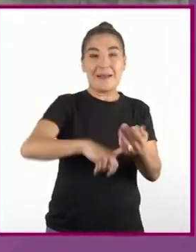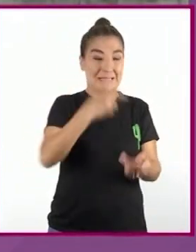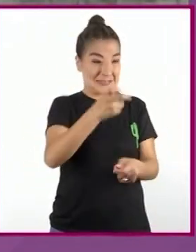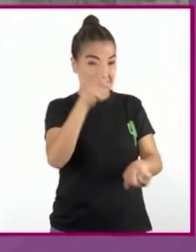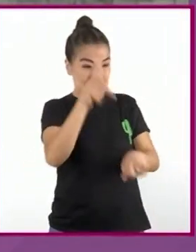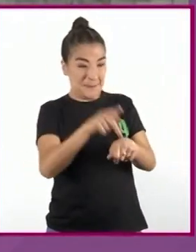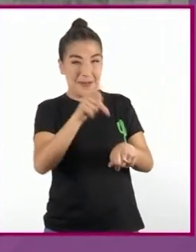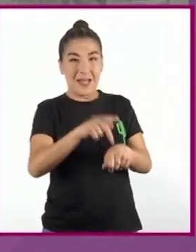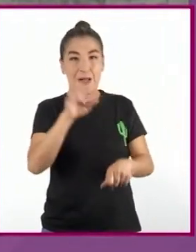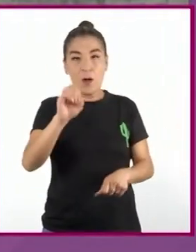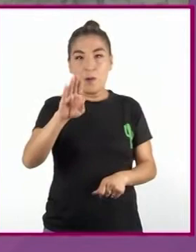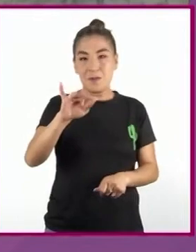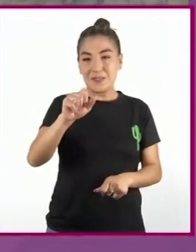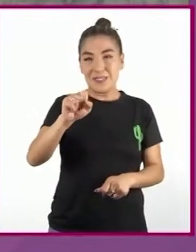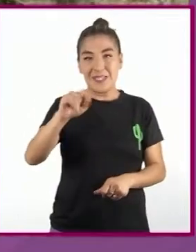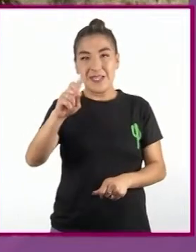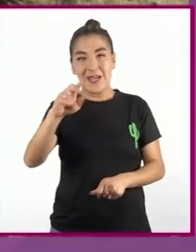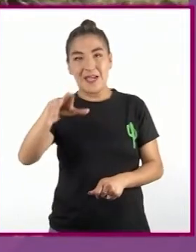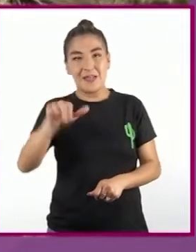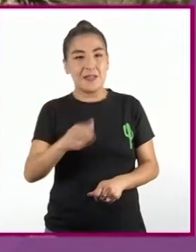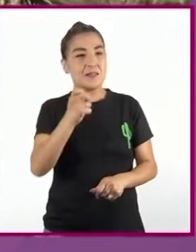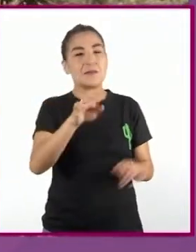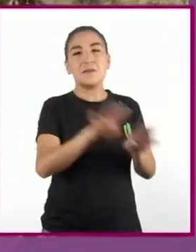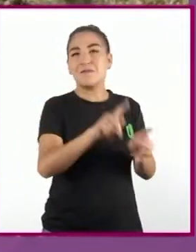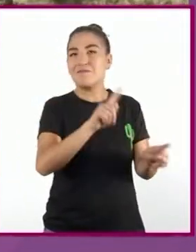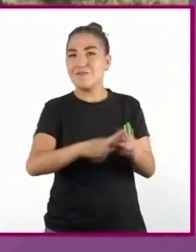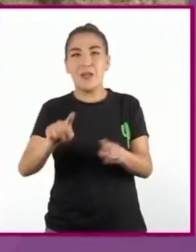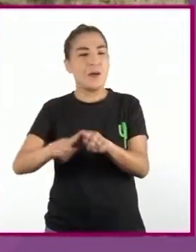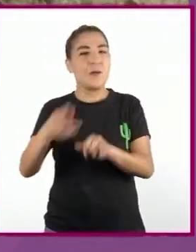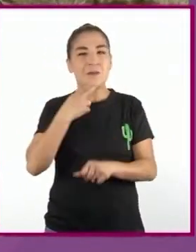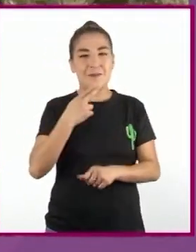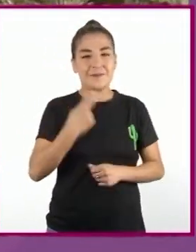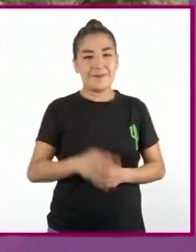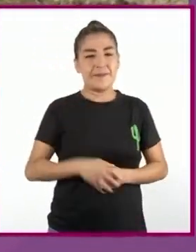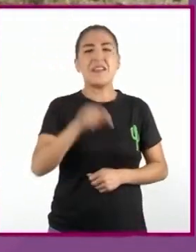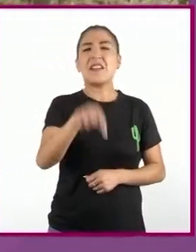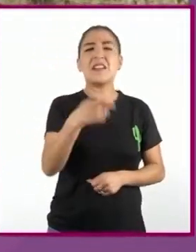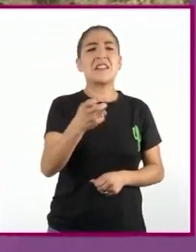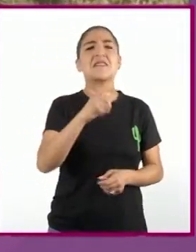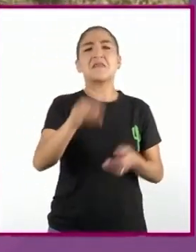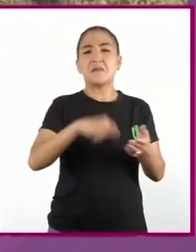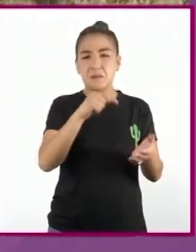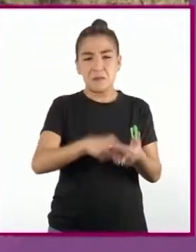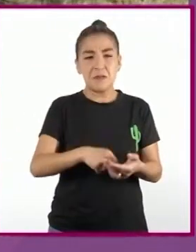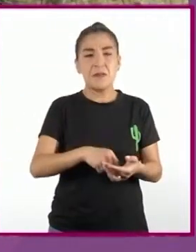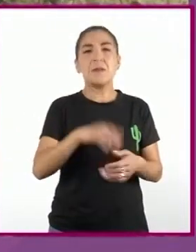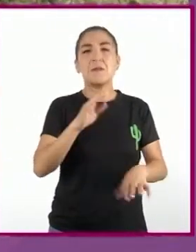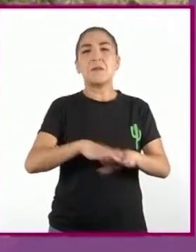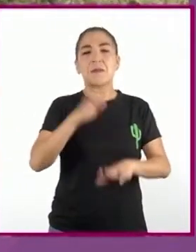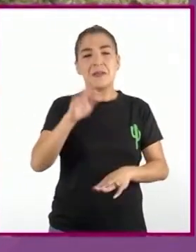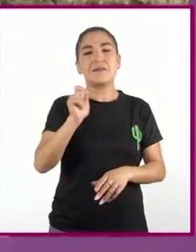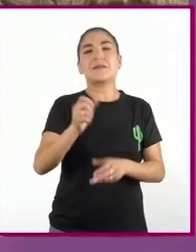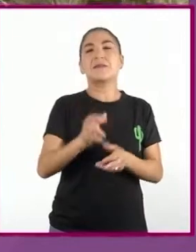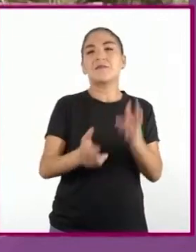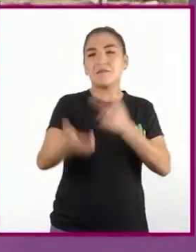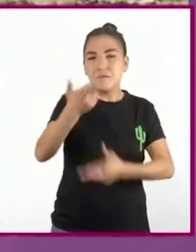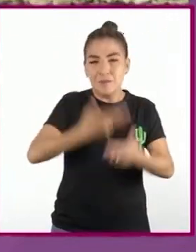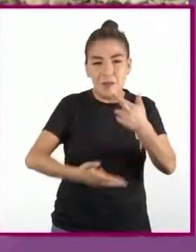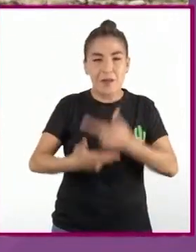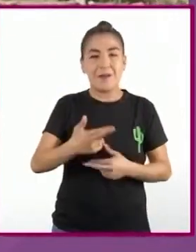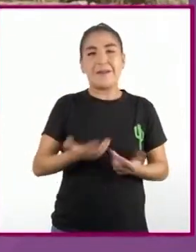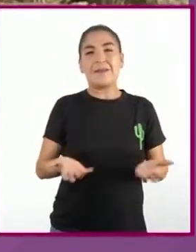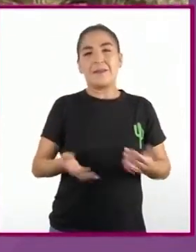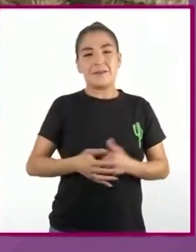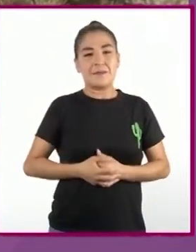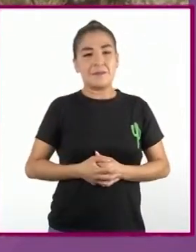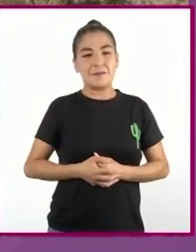la utilizaron todas. Cantona se basa económicamente en lo que recupera o en lo que